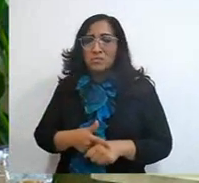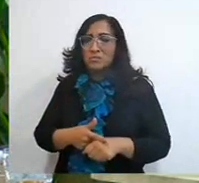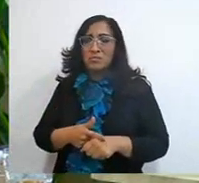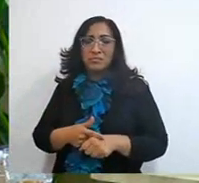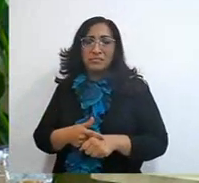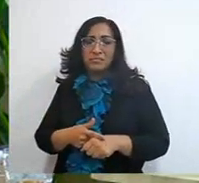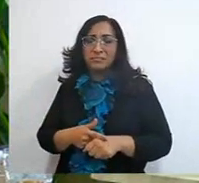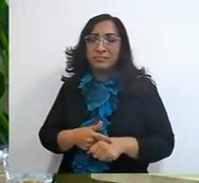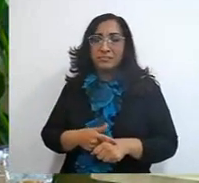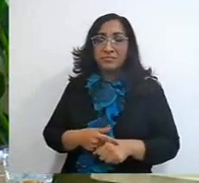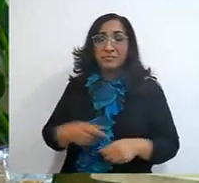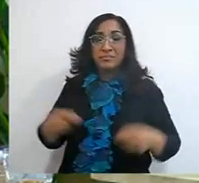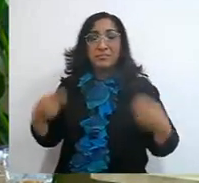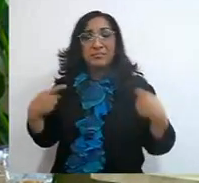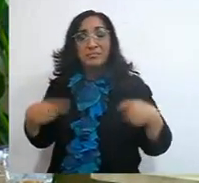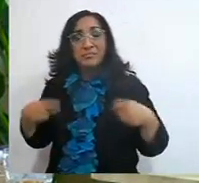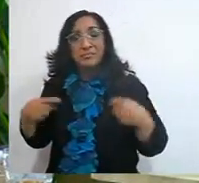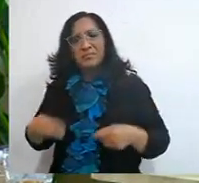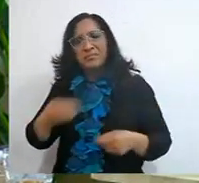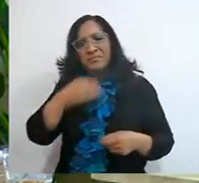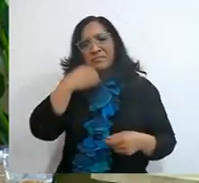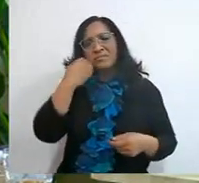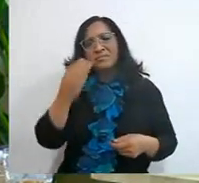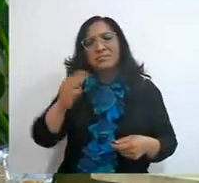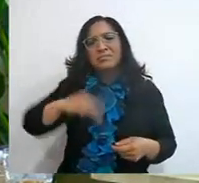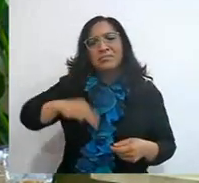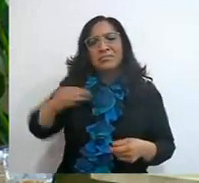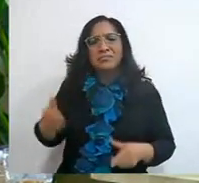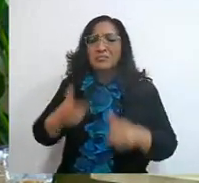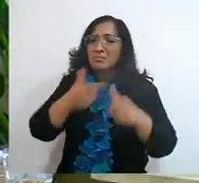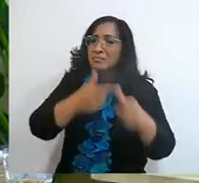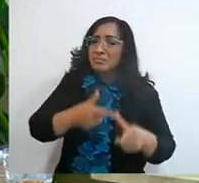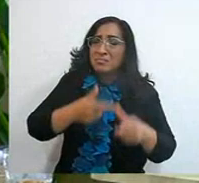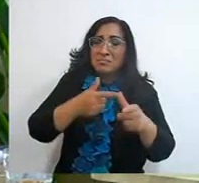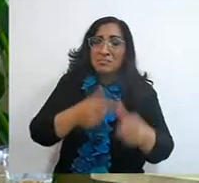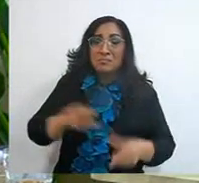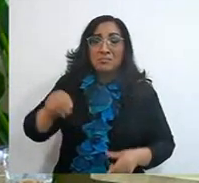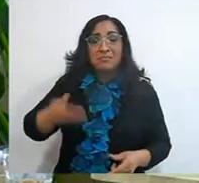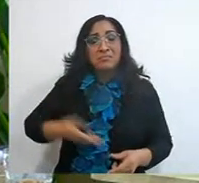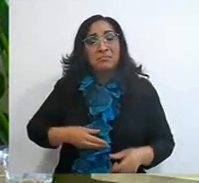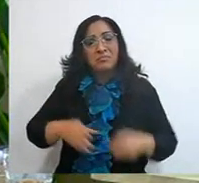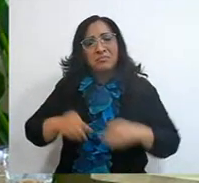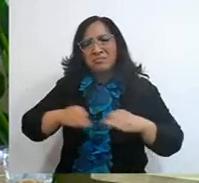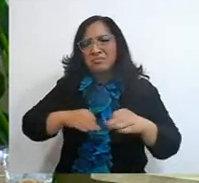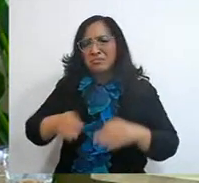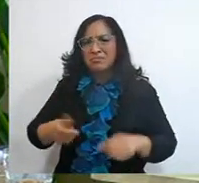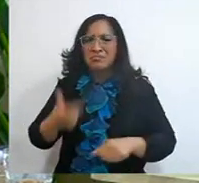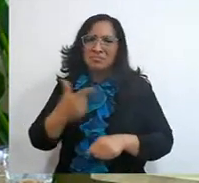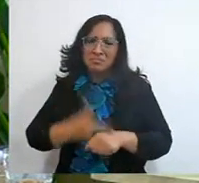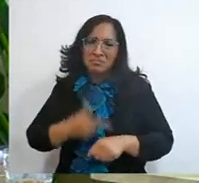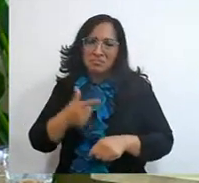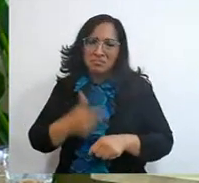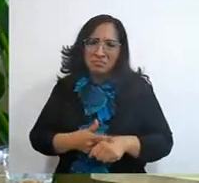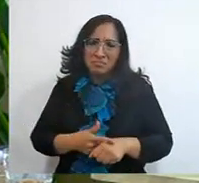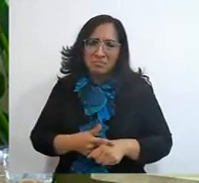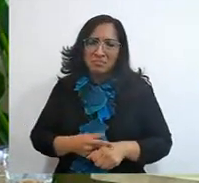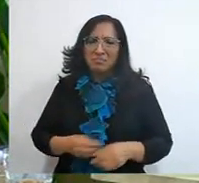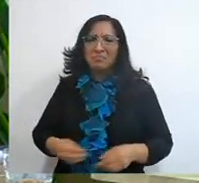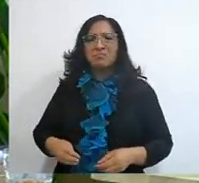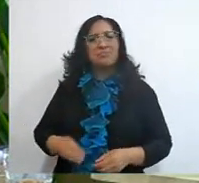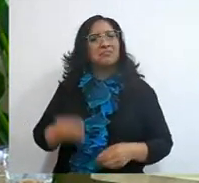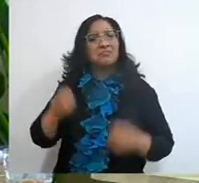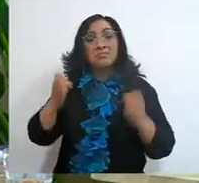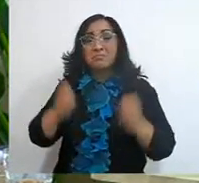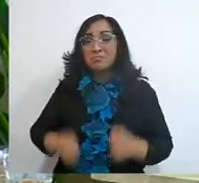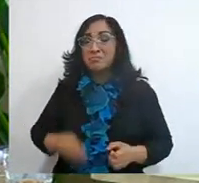llevando a que la gente no avance, no tengan trabajo, estén enfermos, estén en malas